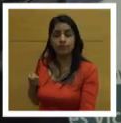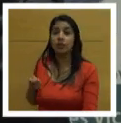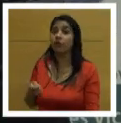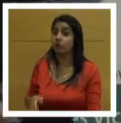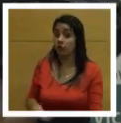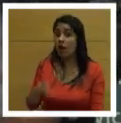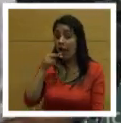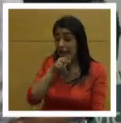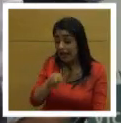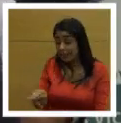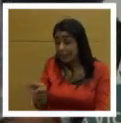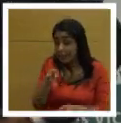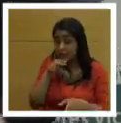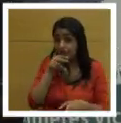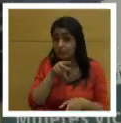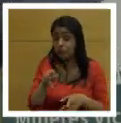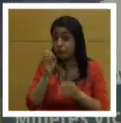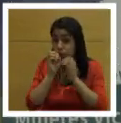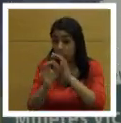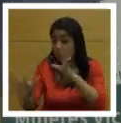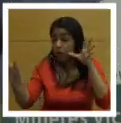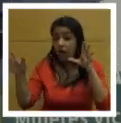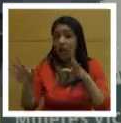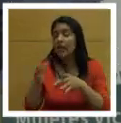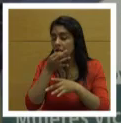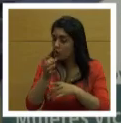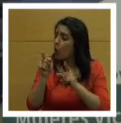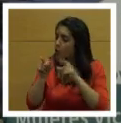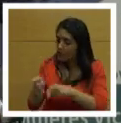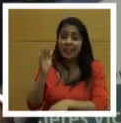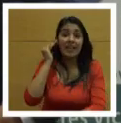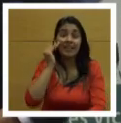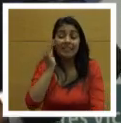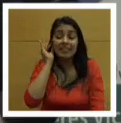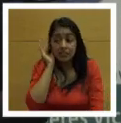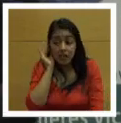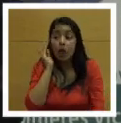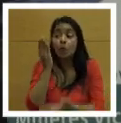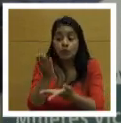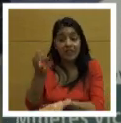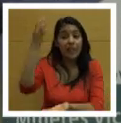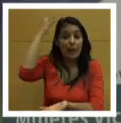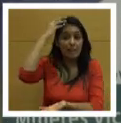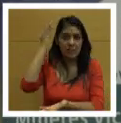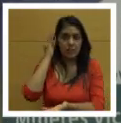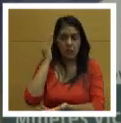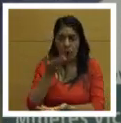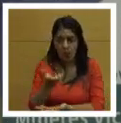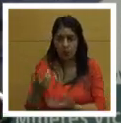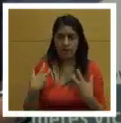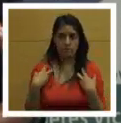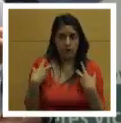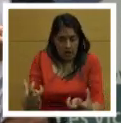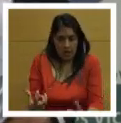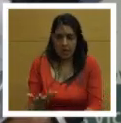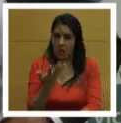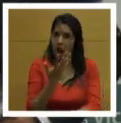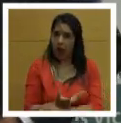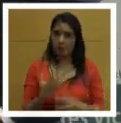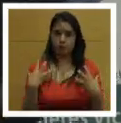ustedes son niñas, ustedes son princesas, ustedes tienen valentía, tienen